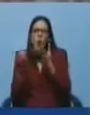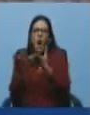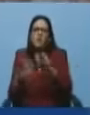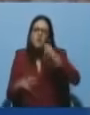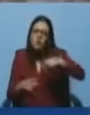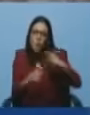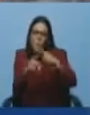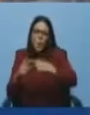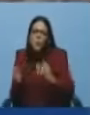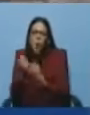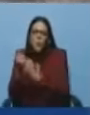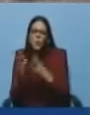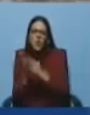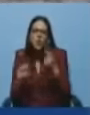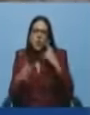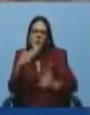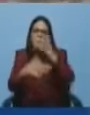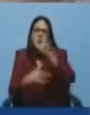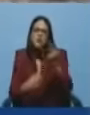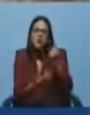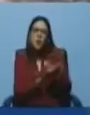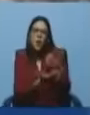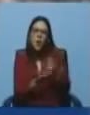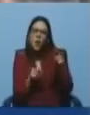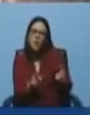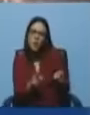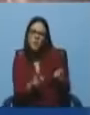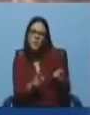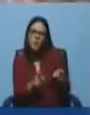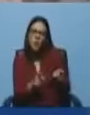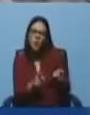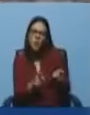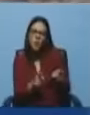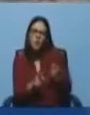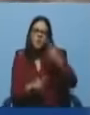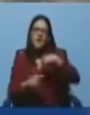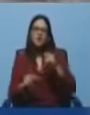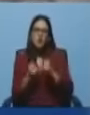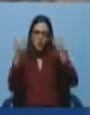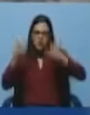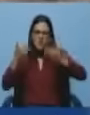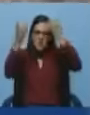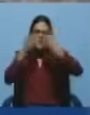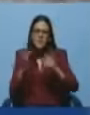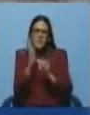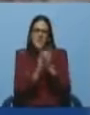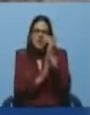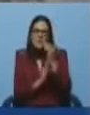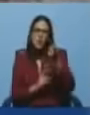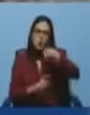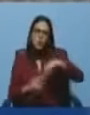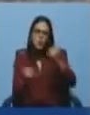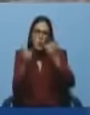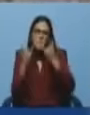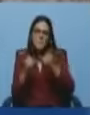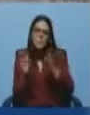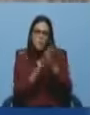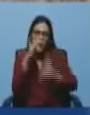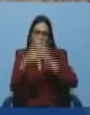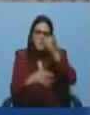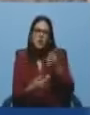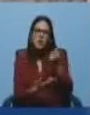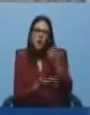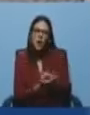parte desde un proyecto económico de autonomía, de desarrollo endógeno, desde un proyecto